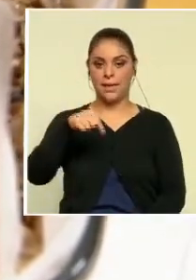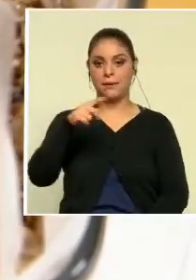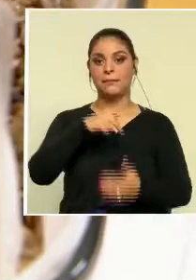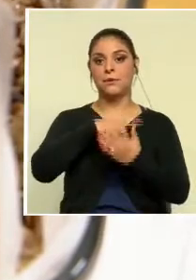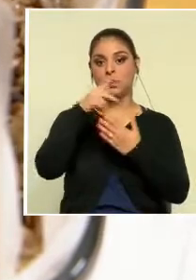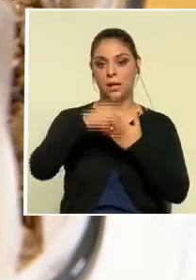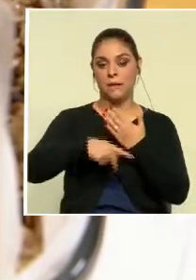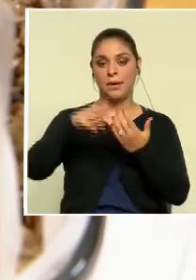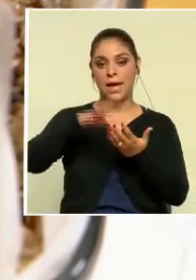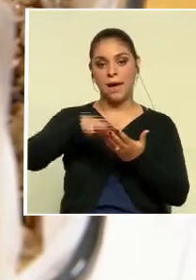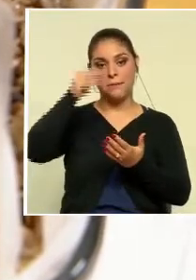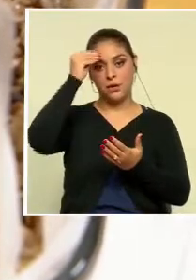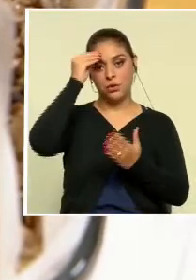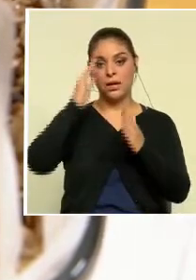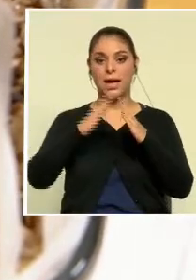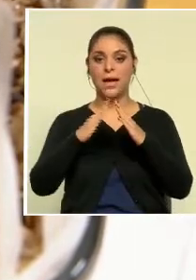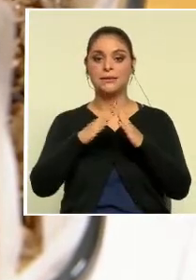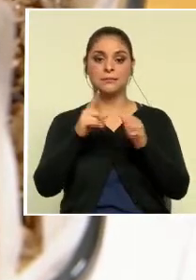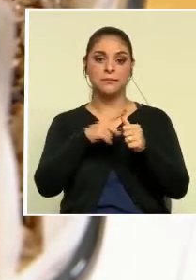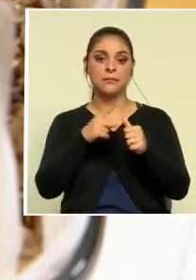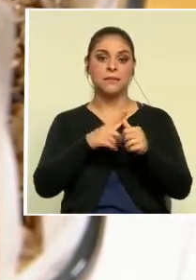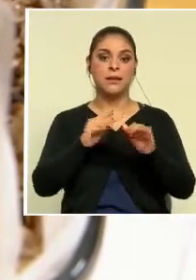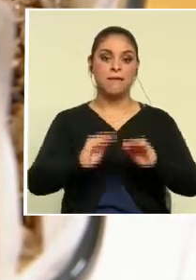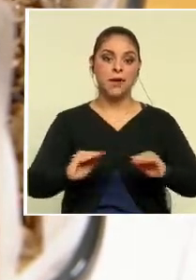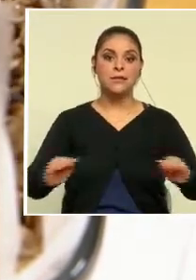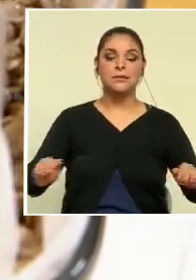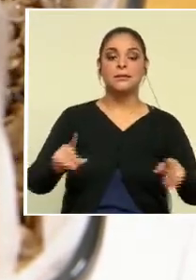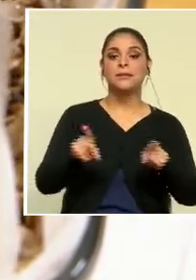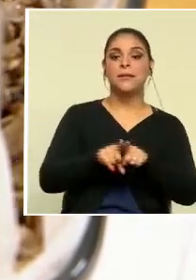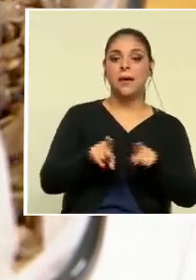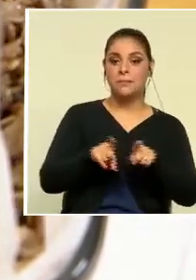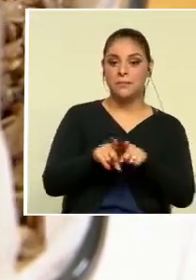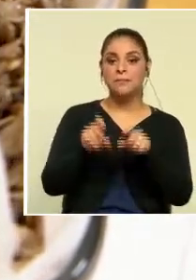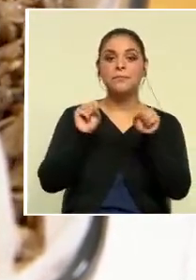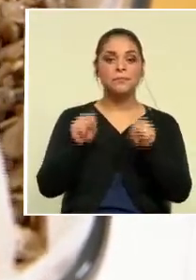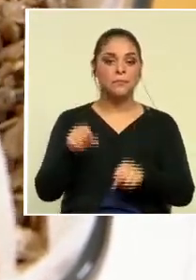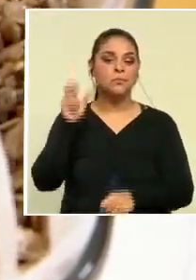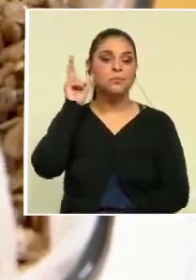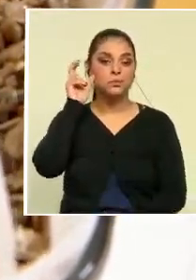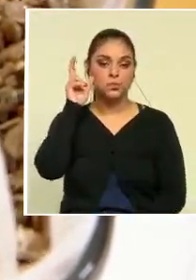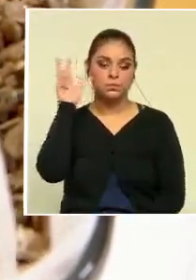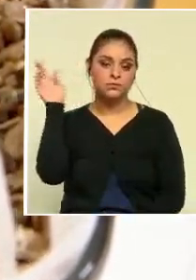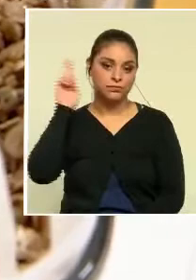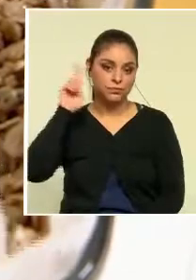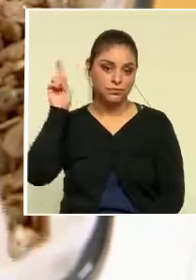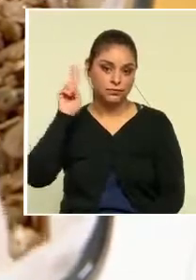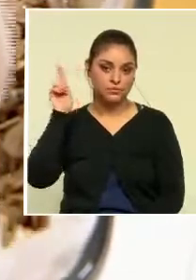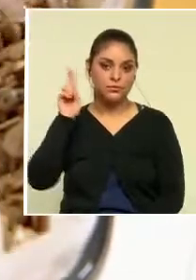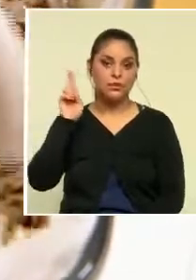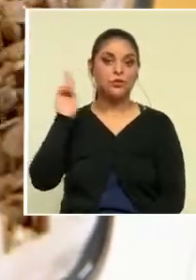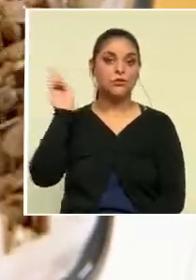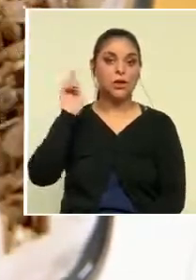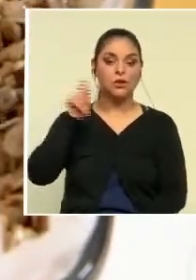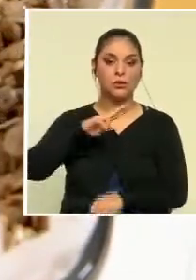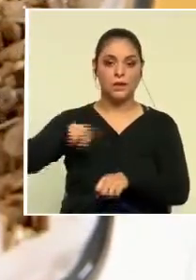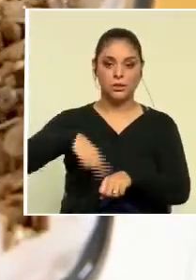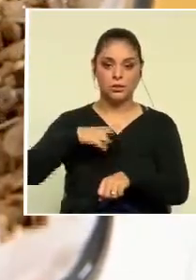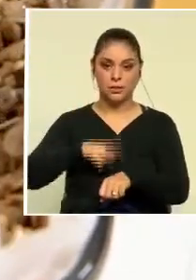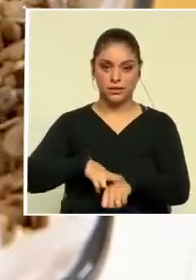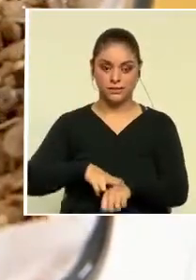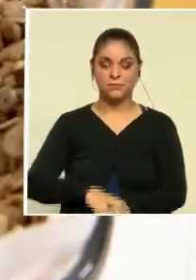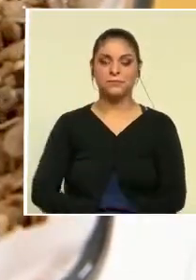programa aprendo en casa primera infancia también se puede escuchar por la radio por radio nacional